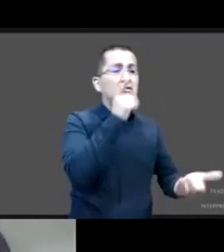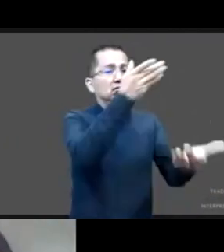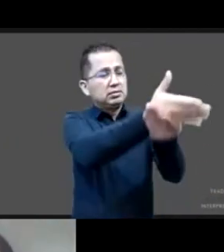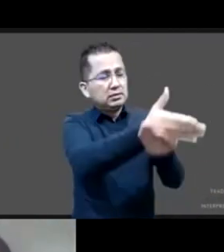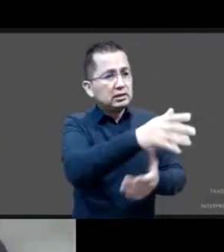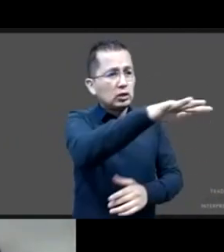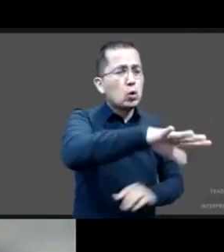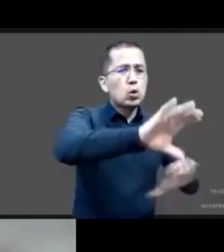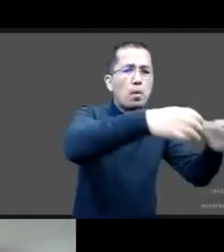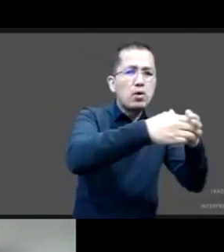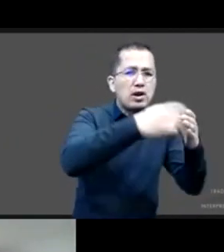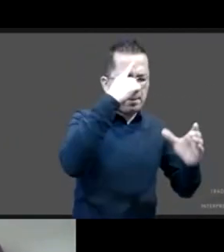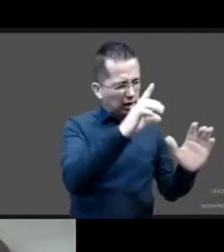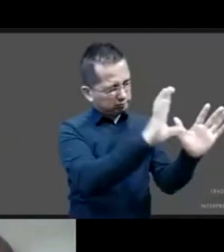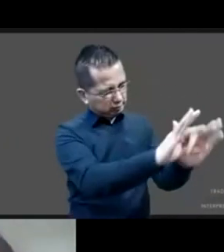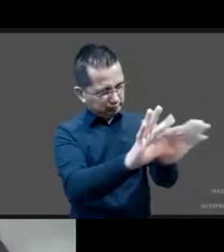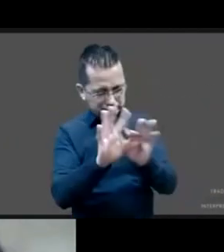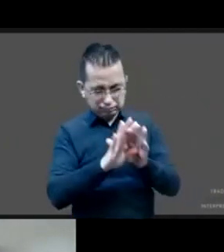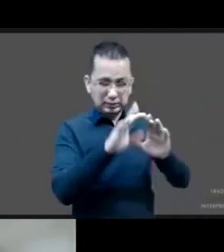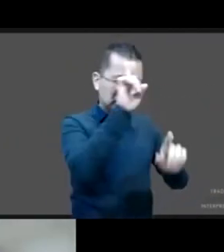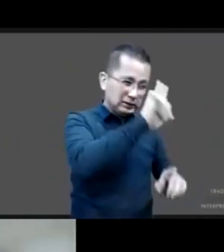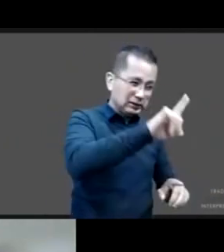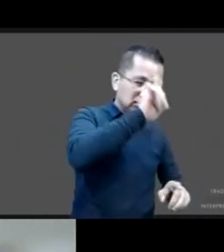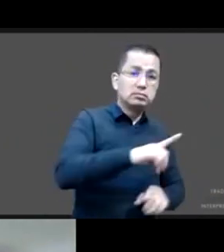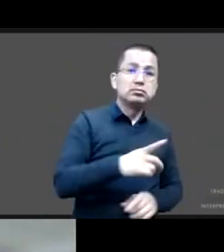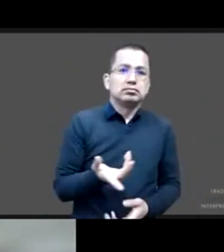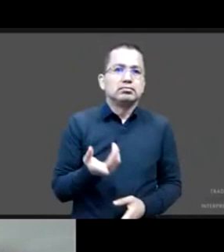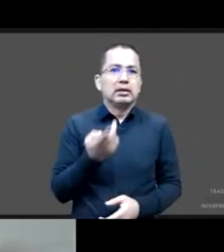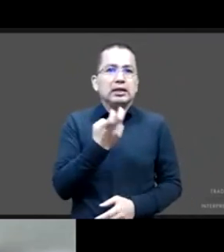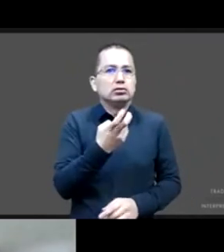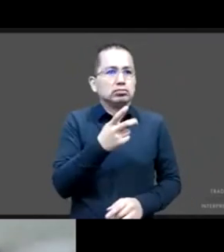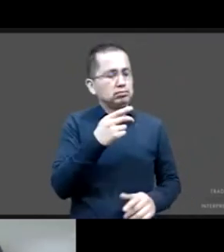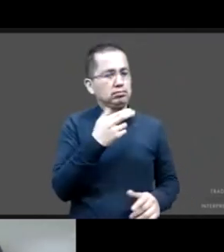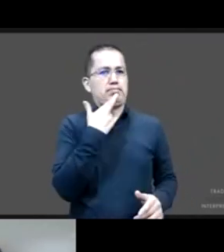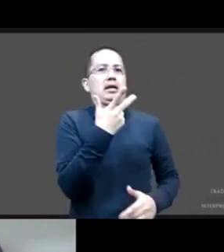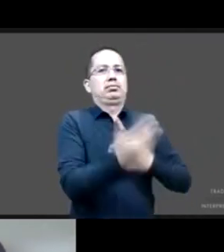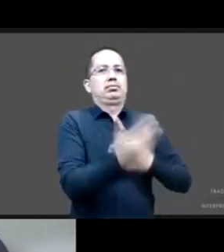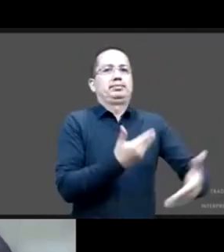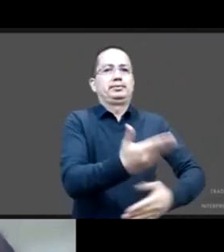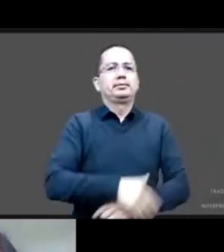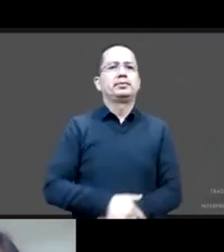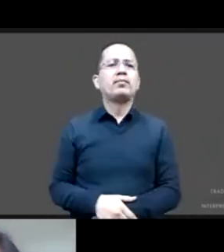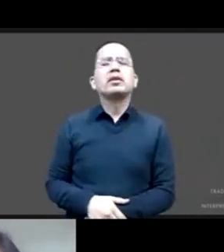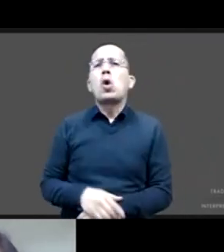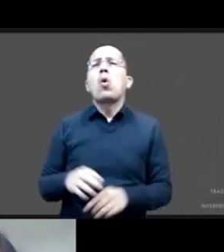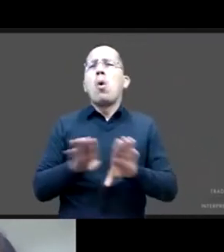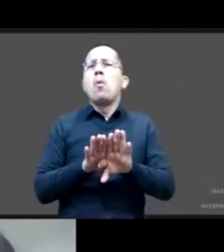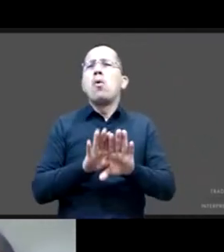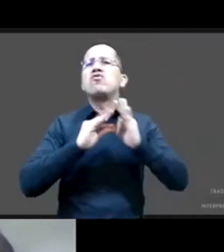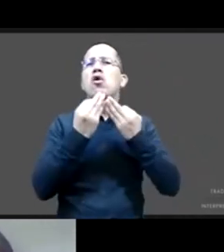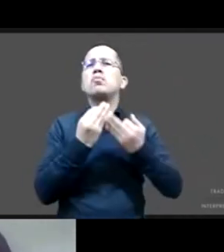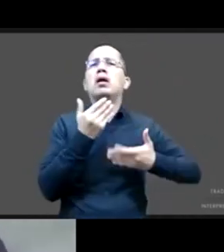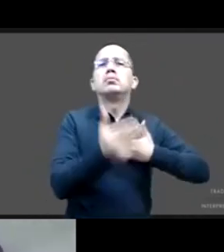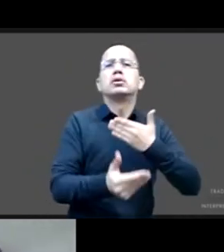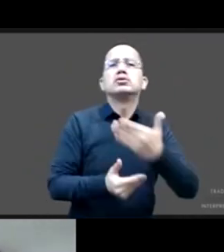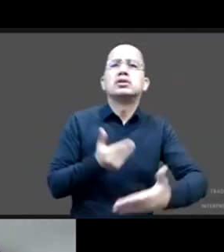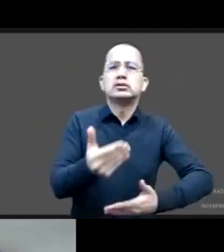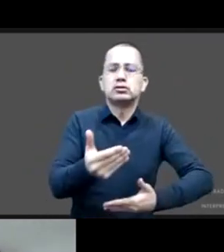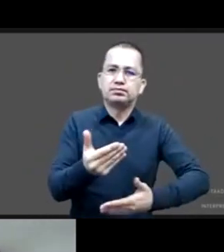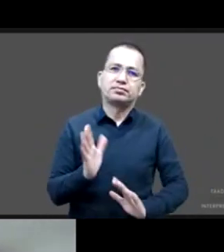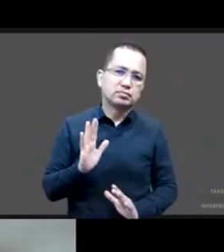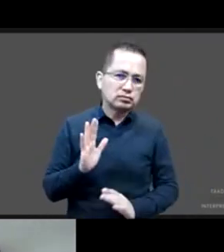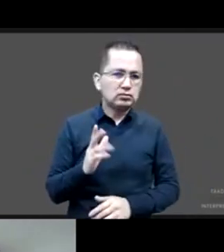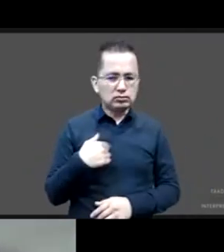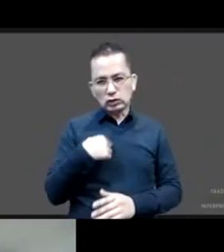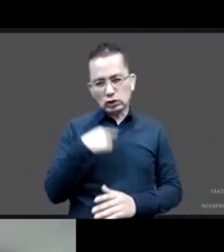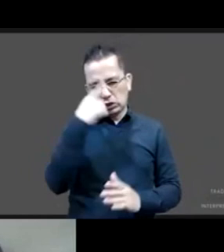¿qué tipo de procesos? pues aquí quisiera hacer dos anotaciones una primera me parece que hay que entender que se